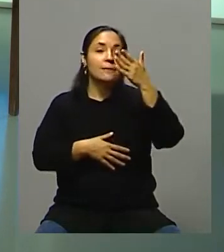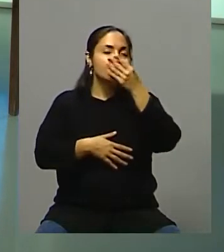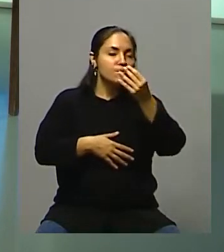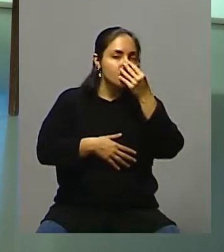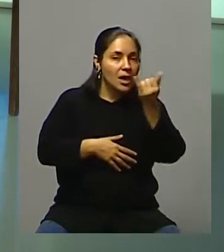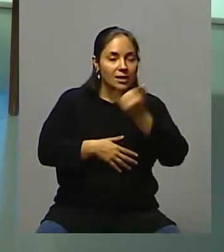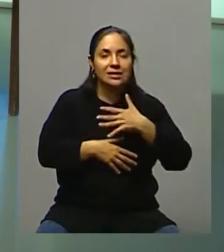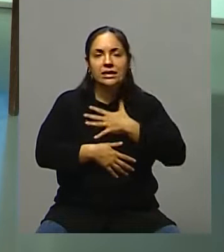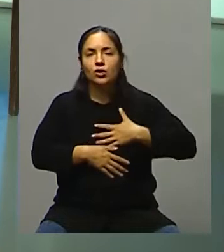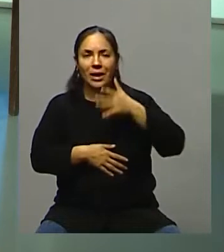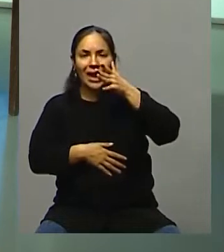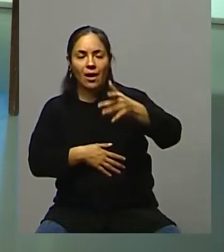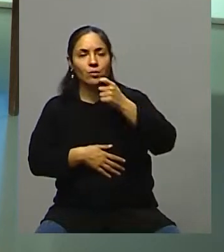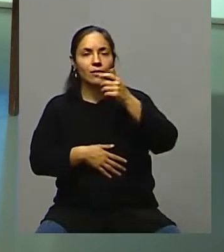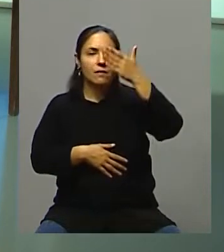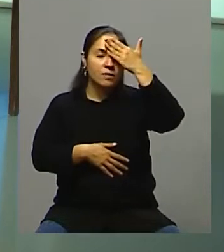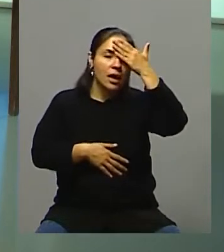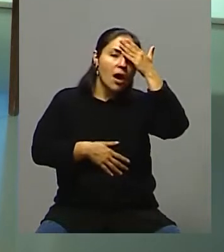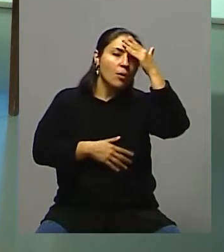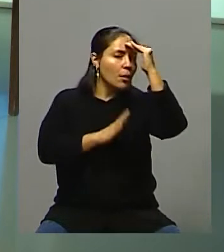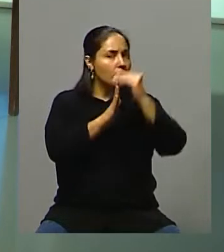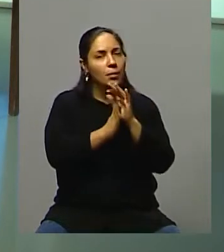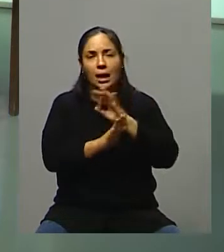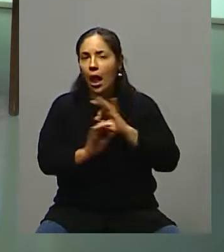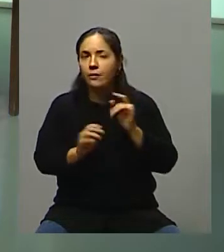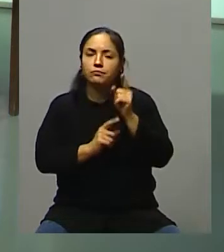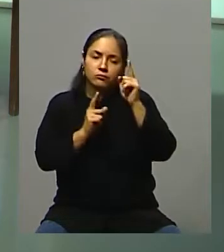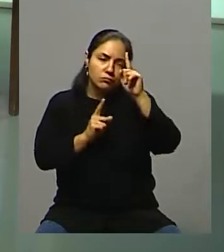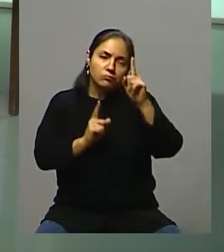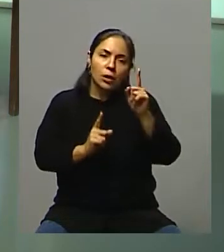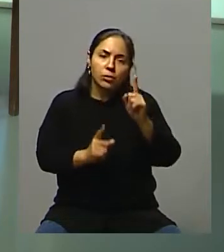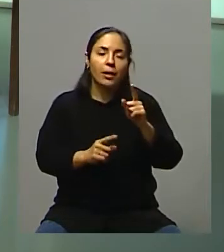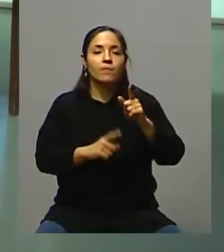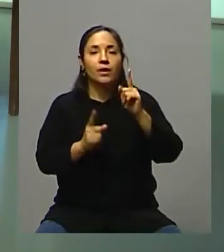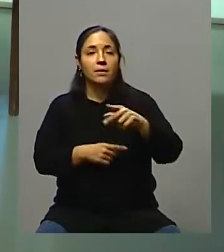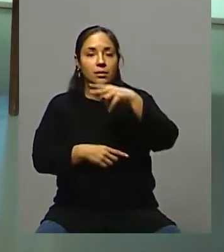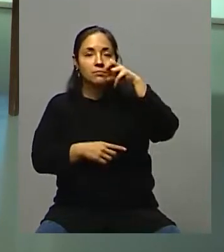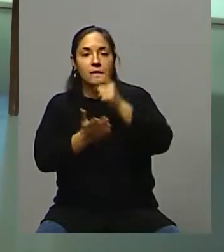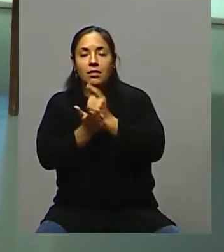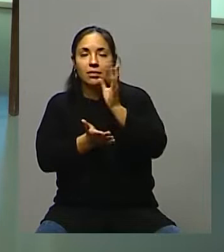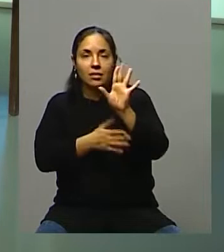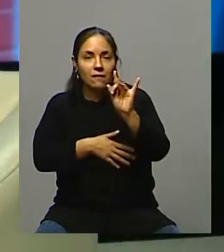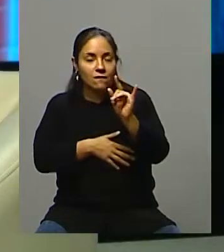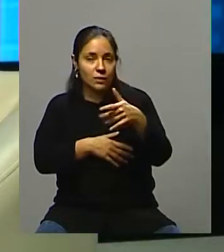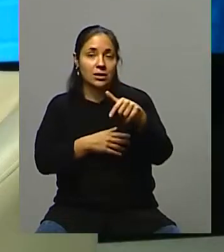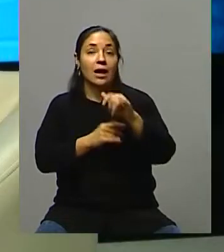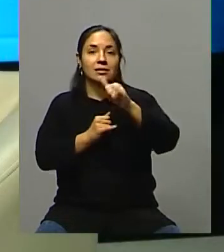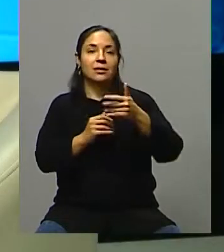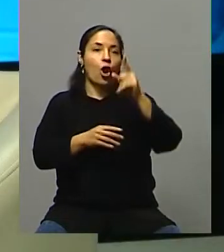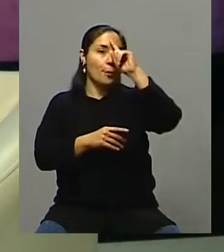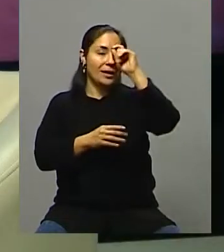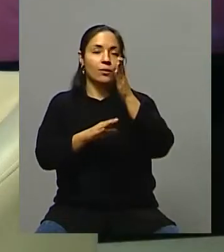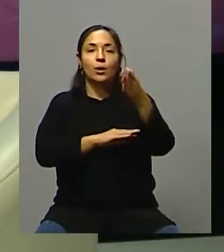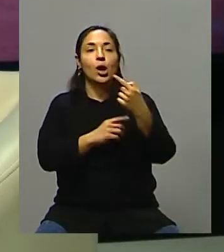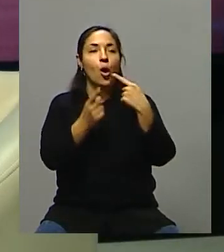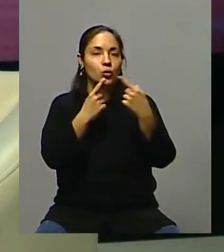de gravedad como persistencia de la fiebre, eventualmente también cierta dificultad respiratoria, sí concurrir y consultar, porque en realidad